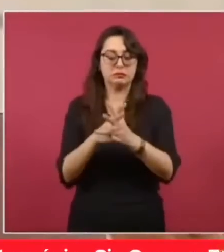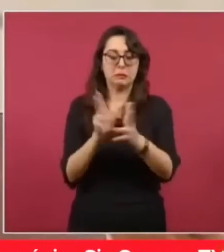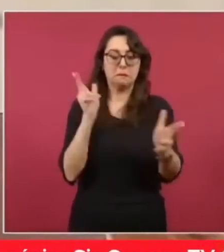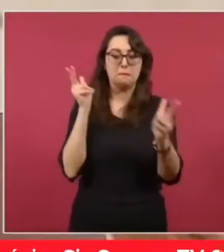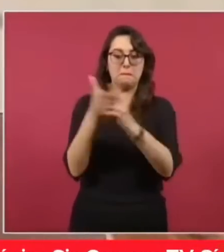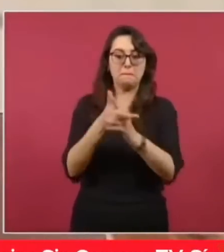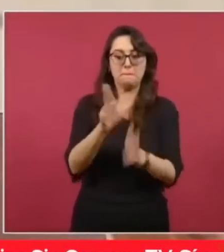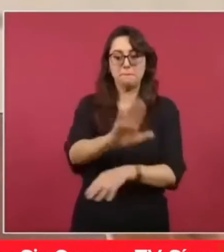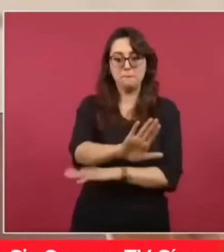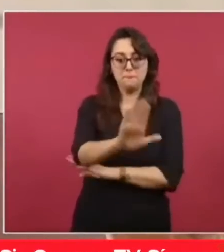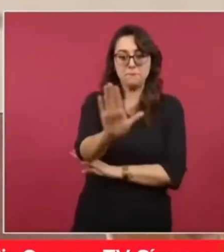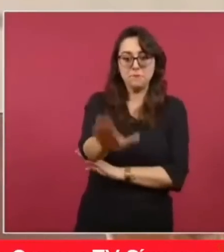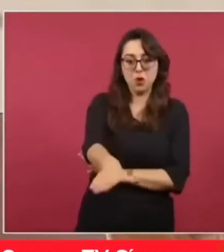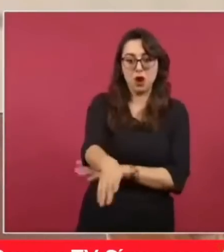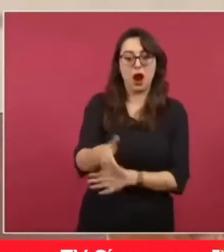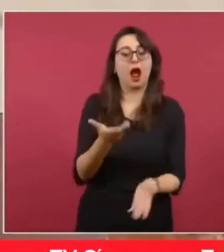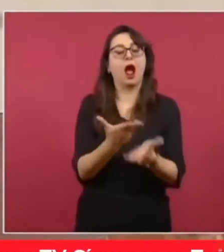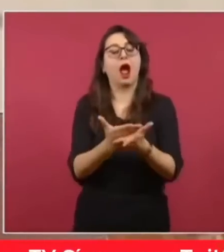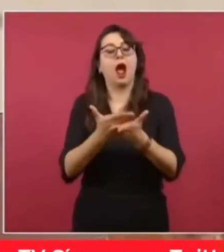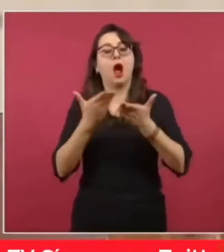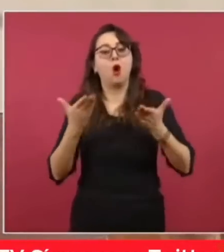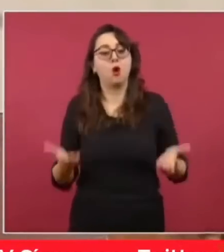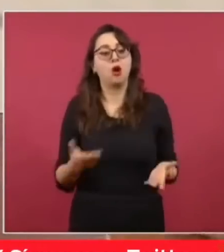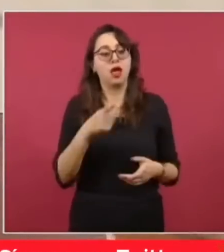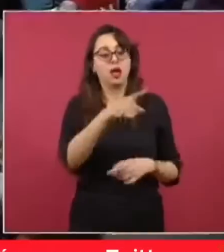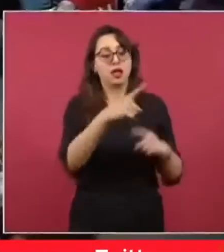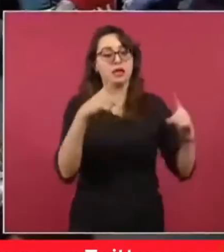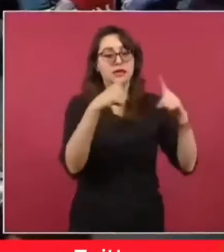de la Iglesia Católica?